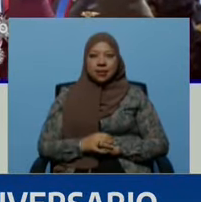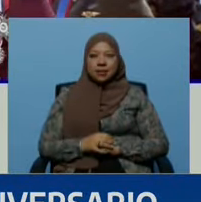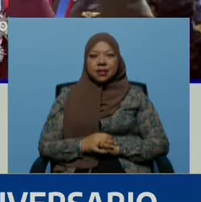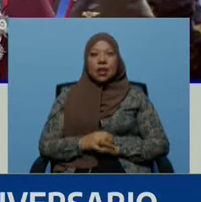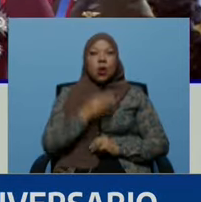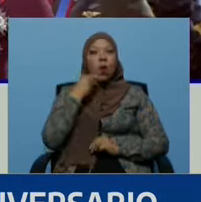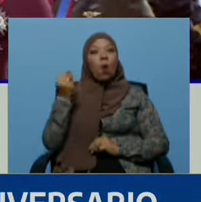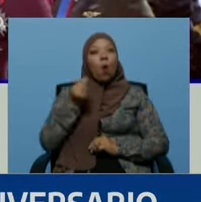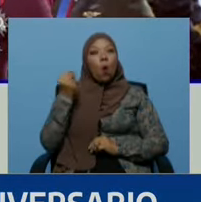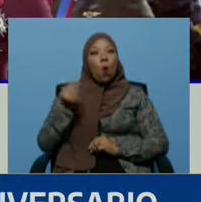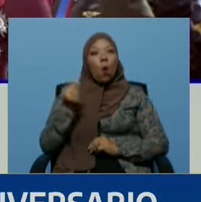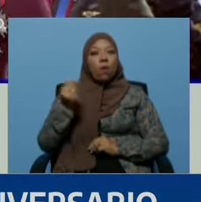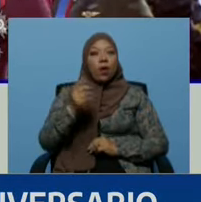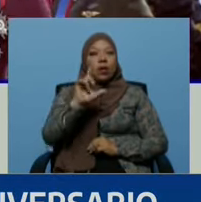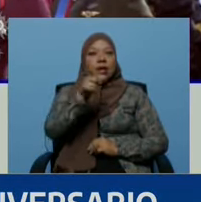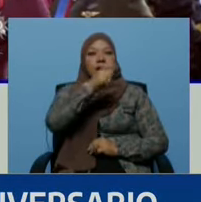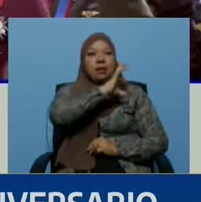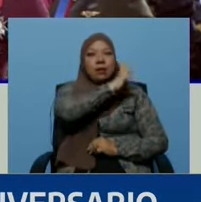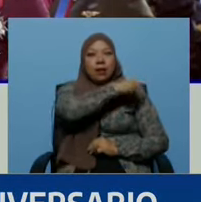Joven general